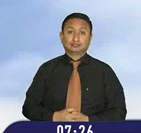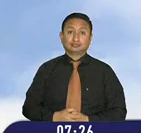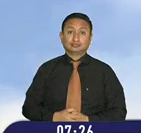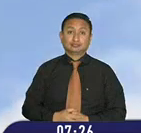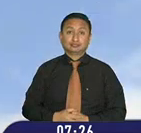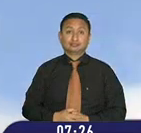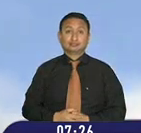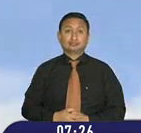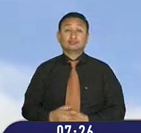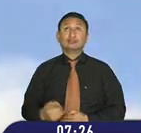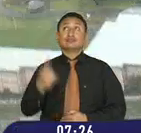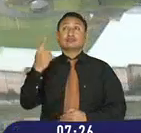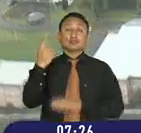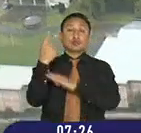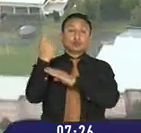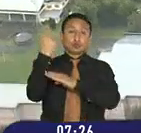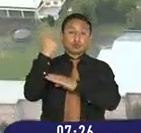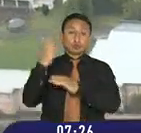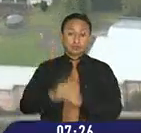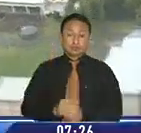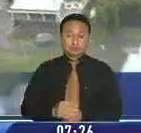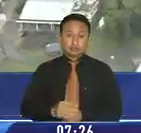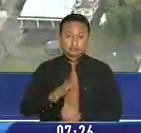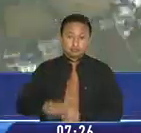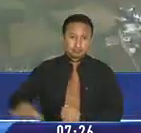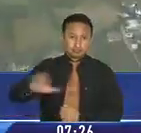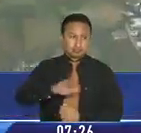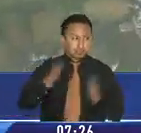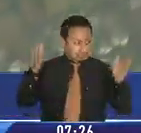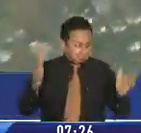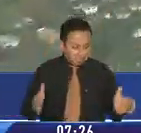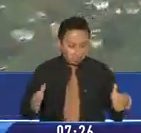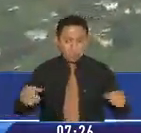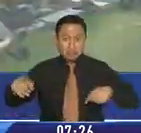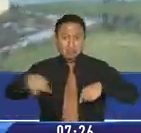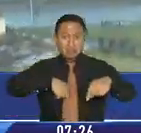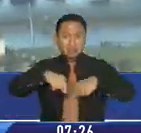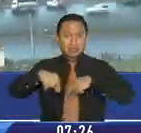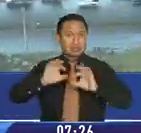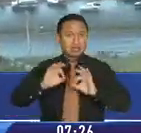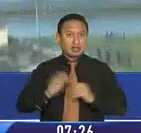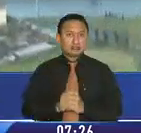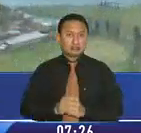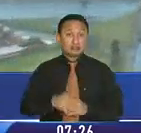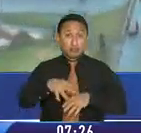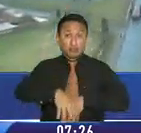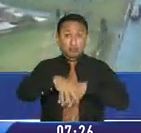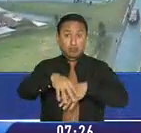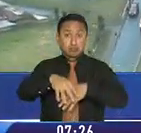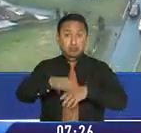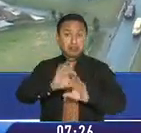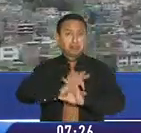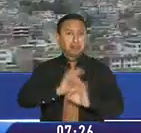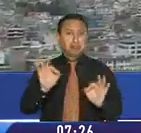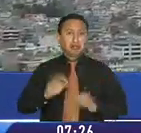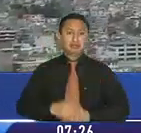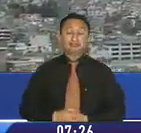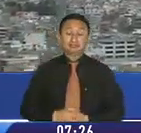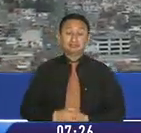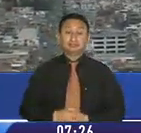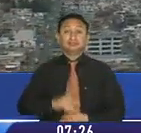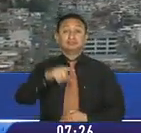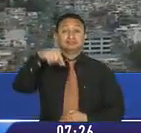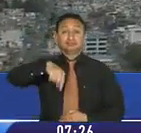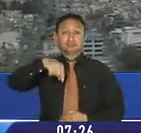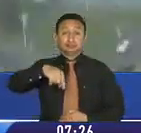Desde tomas aéreas pudimos visualizar cómo ya no había cierres, ya no había tráfico y menos manifestantes en las vías. En este